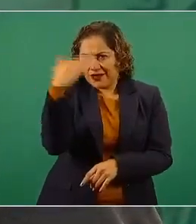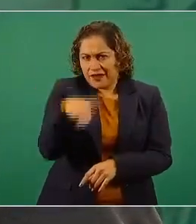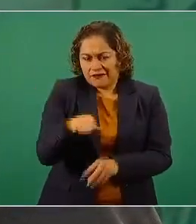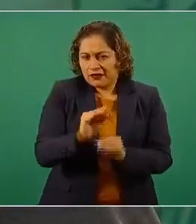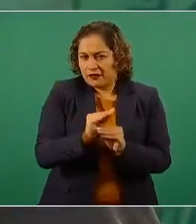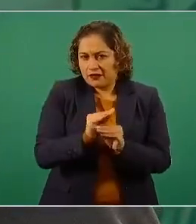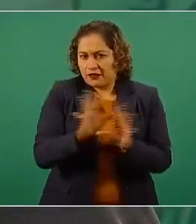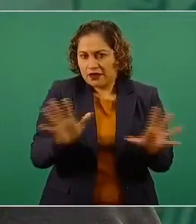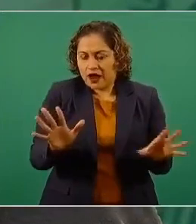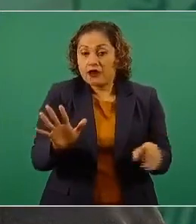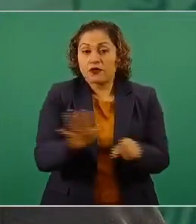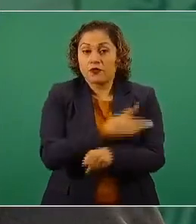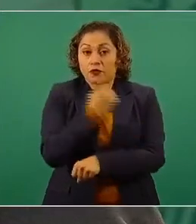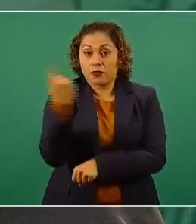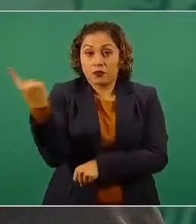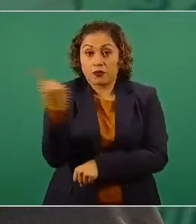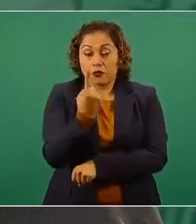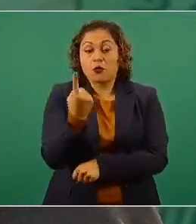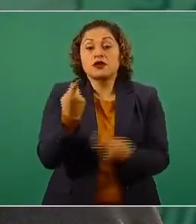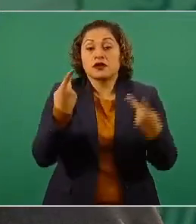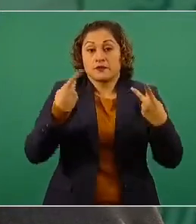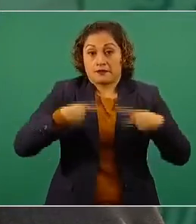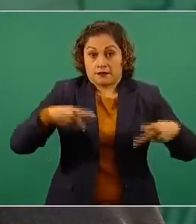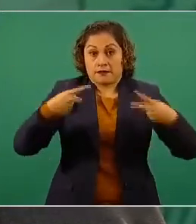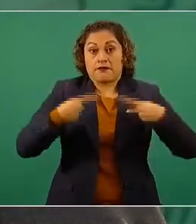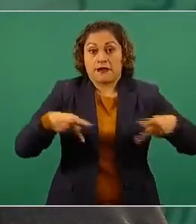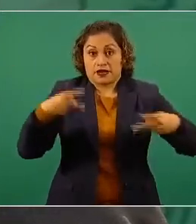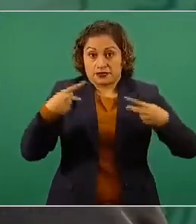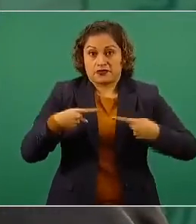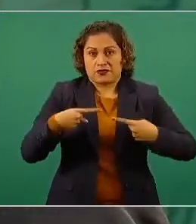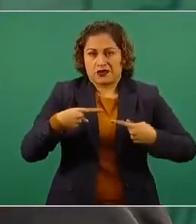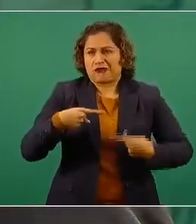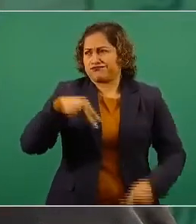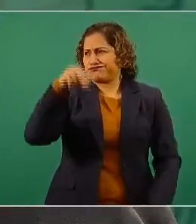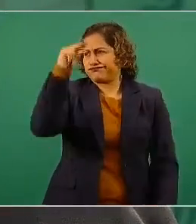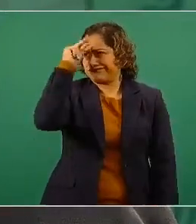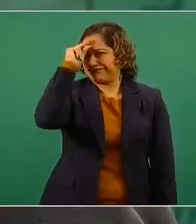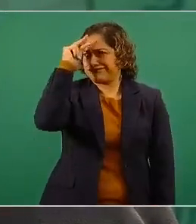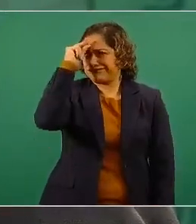porque la gente tiene un instinto certero,